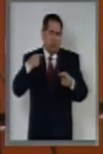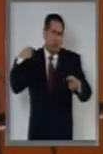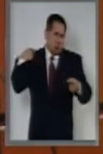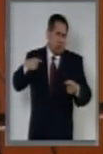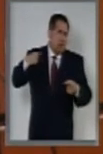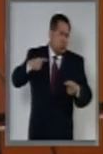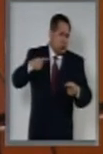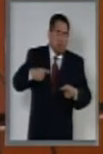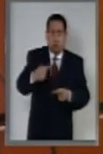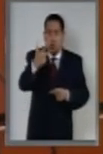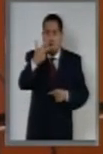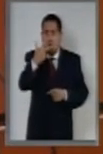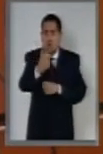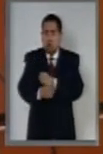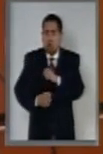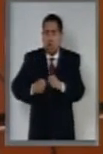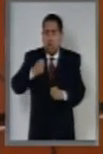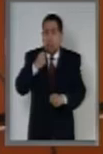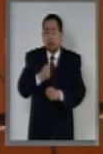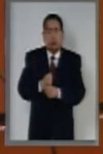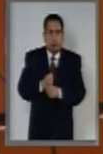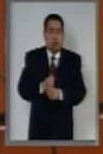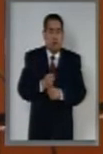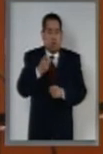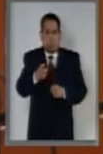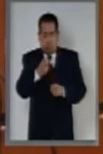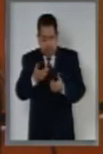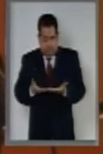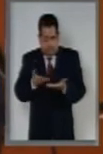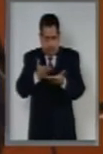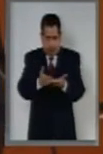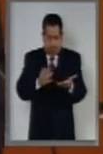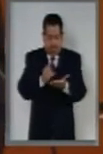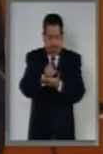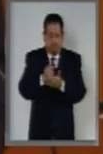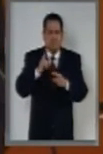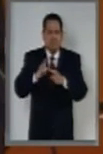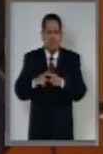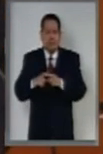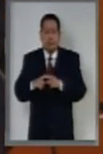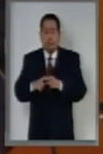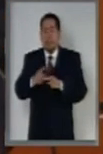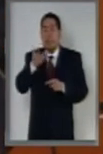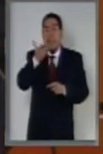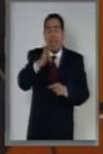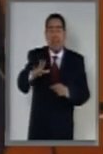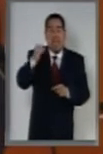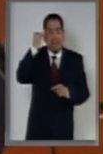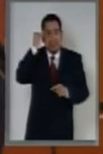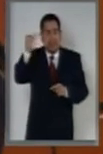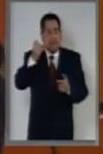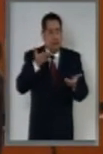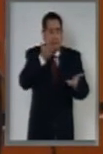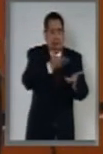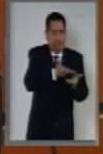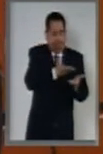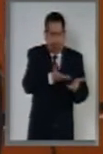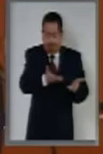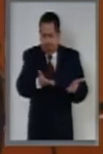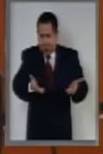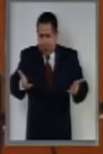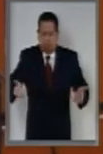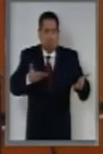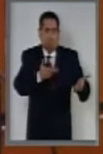de 8 años. Por eso este dictamen retoma 10 iniciativas presentadas en